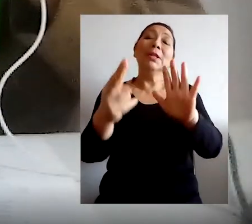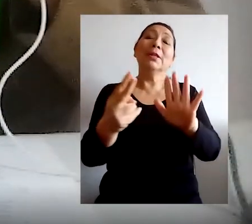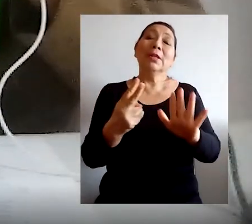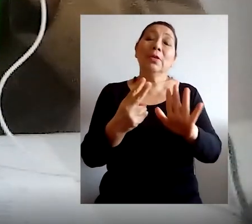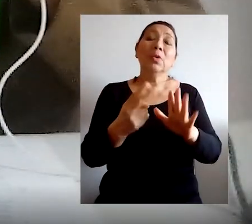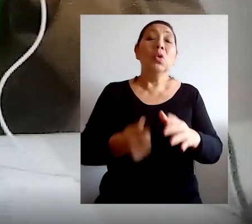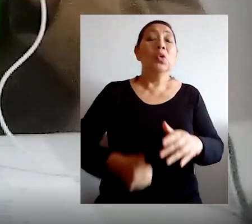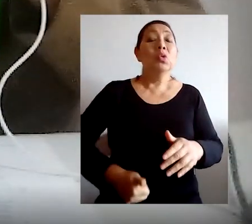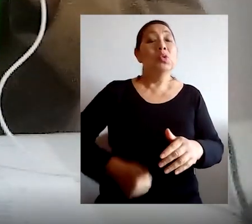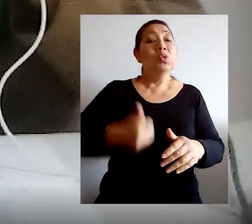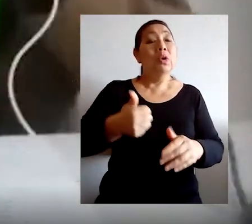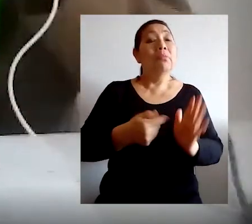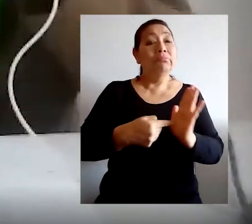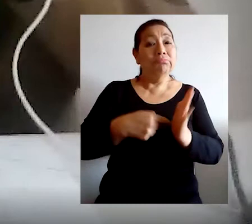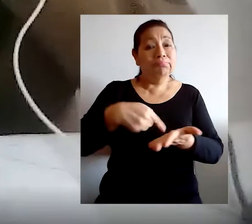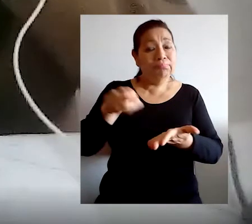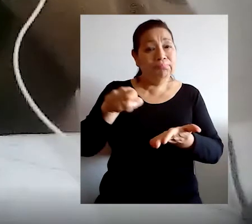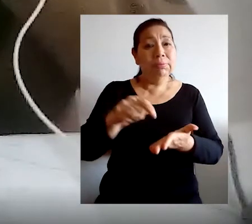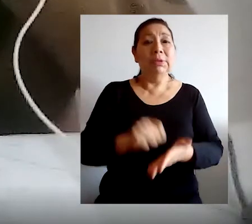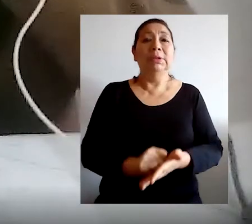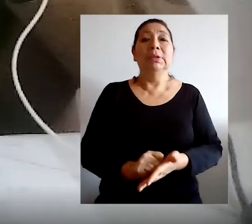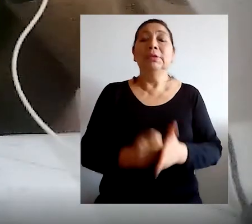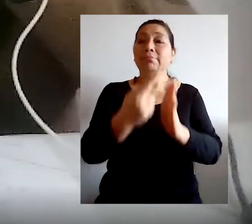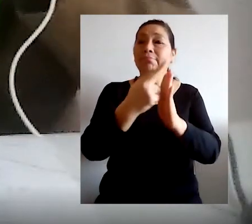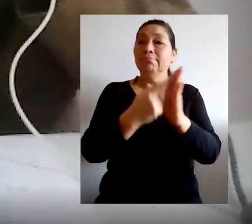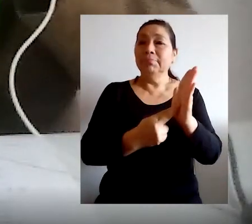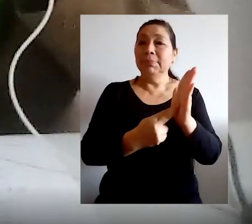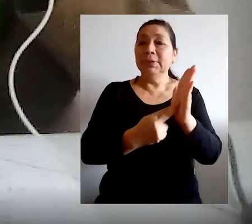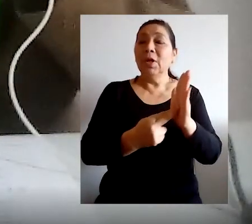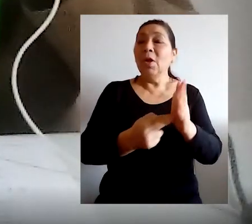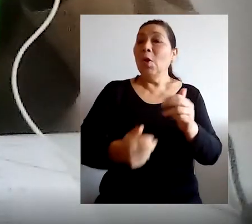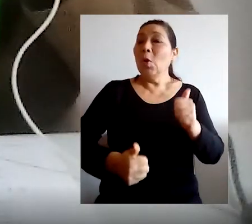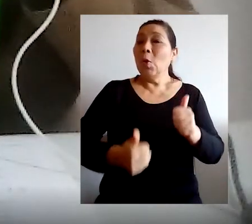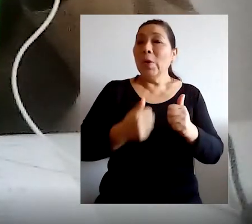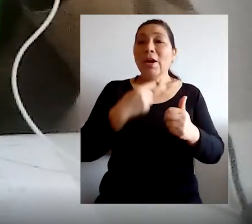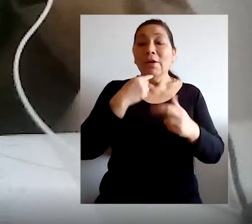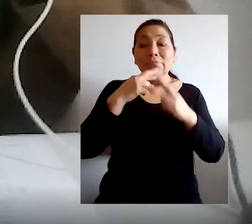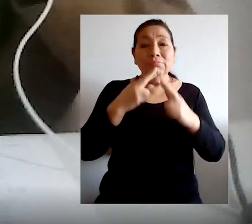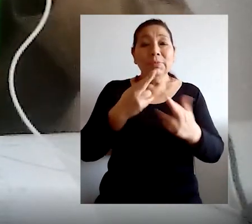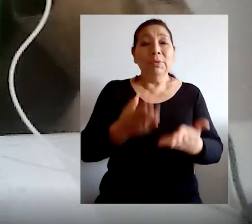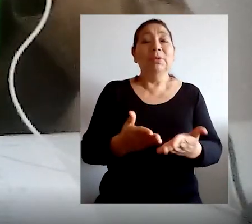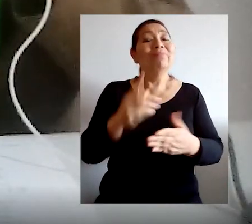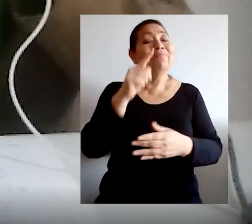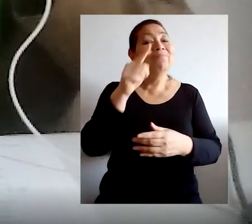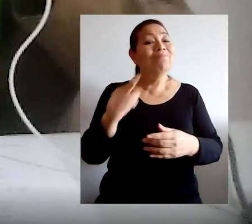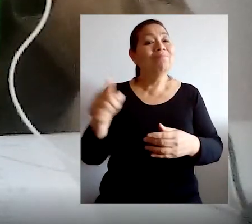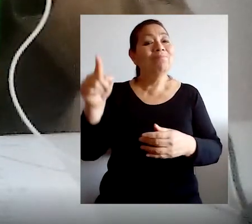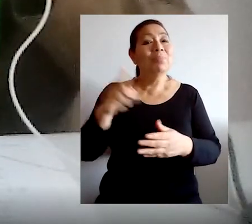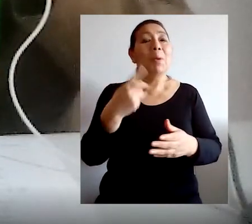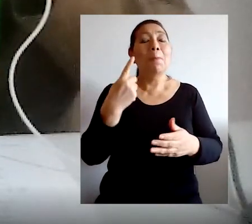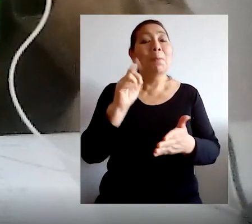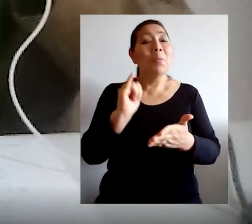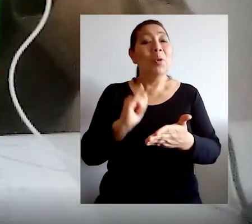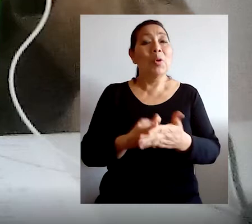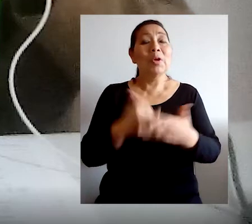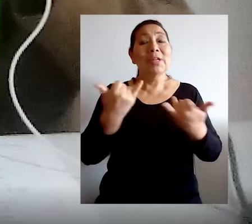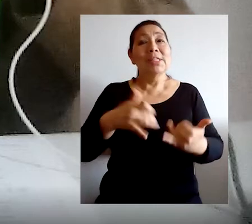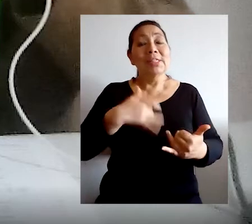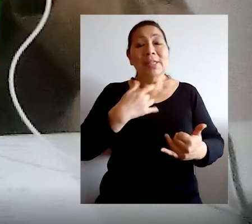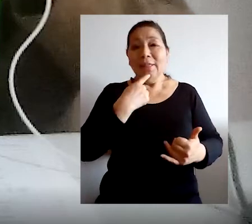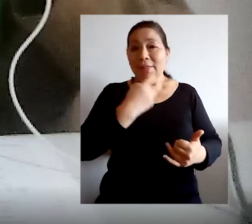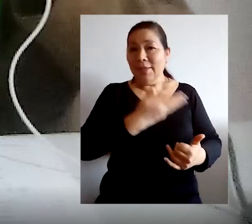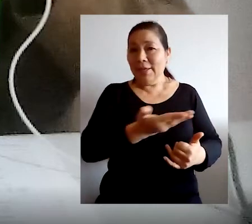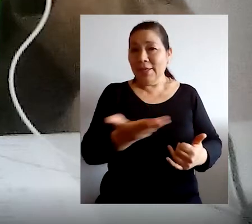2017, la Corte Suprema ha emitido la resolución mediante la cual resolvió el recurso de nulidad planteado. En dicho sentido,